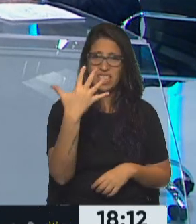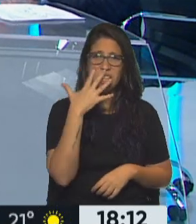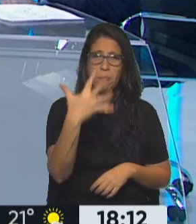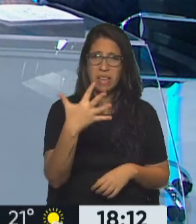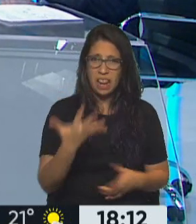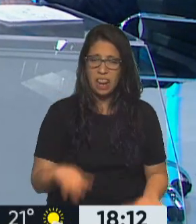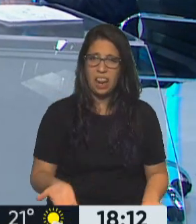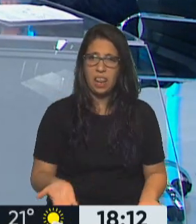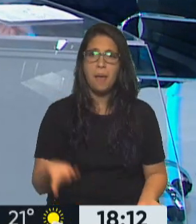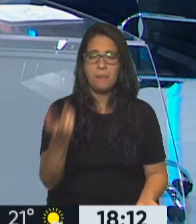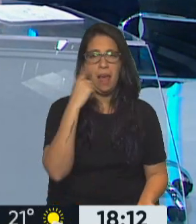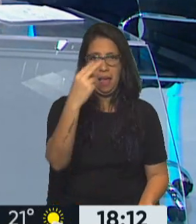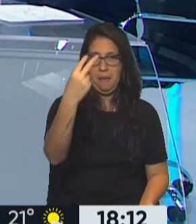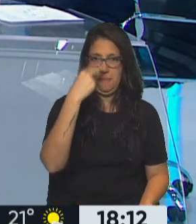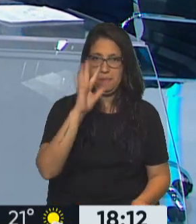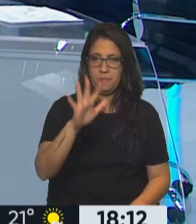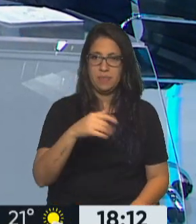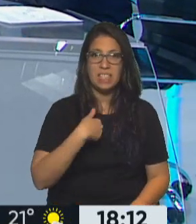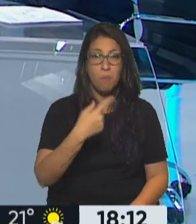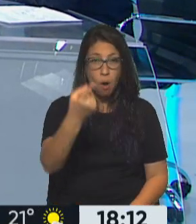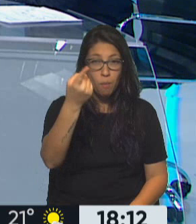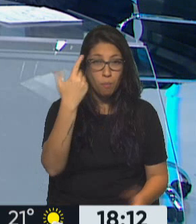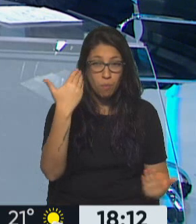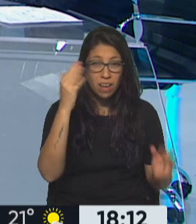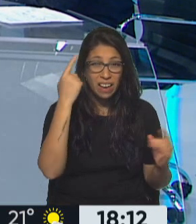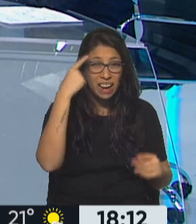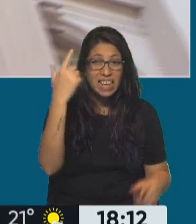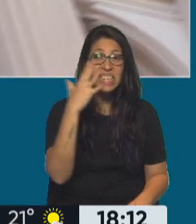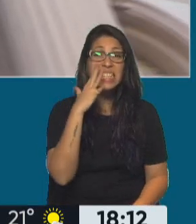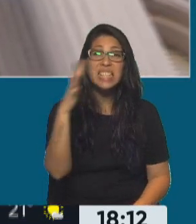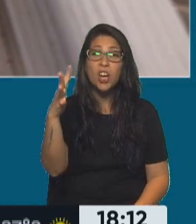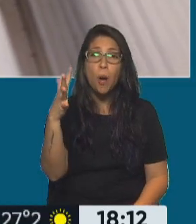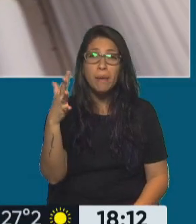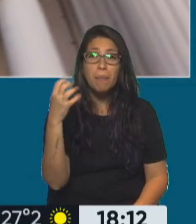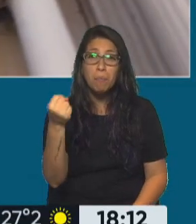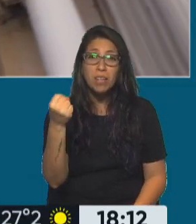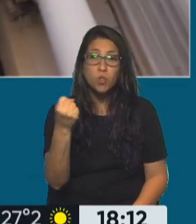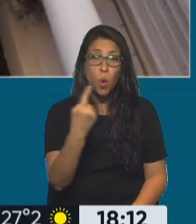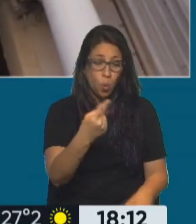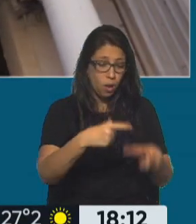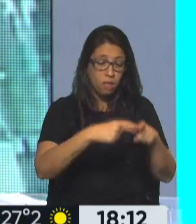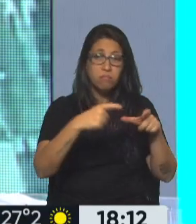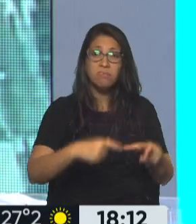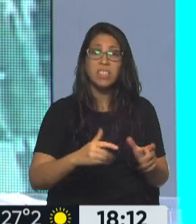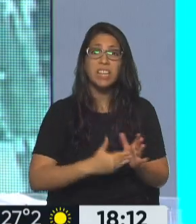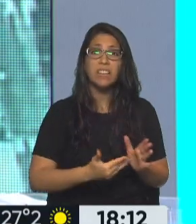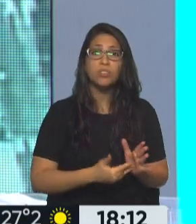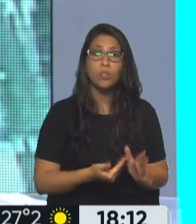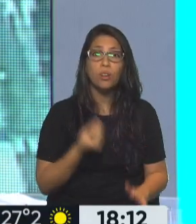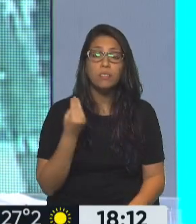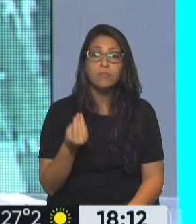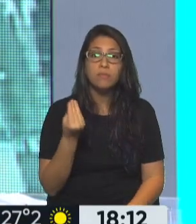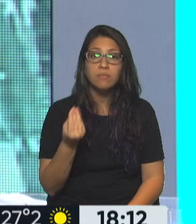podés creer, mírame acá. ¿Vos podés creer que 5 lucas vale un pedazo de queso? 5 lucas. Claro,